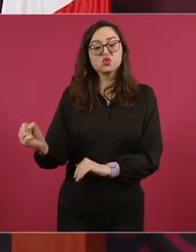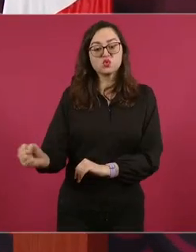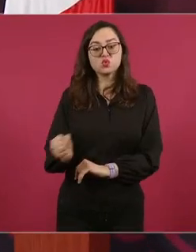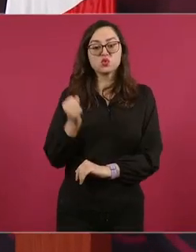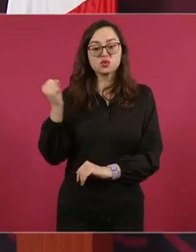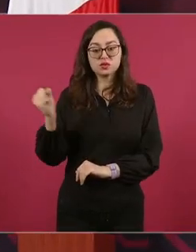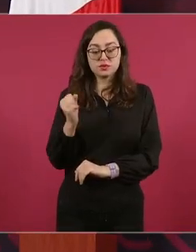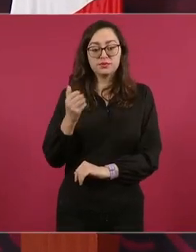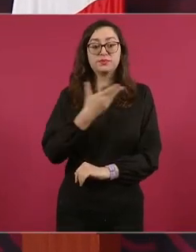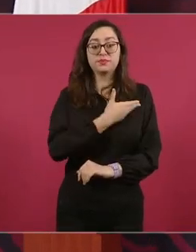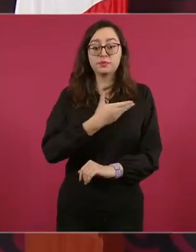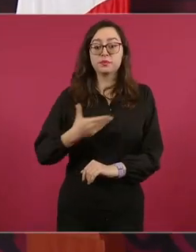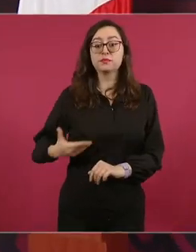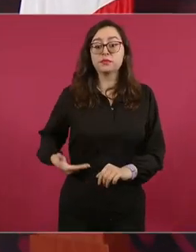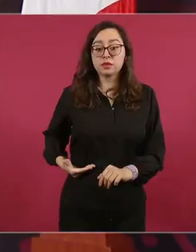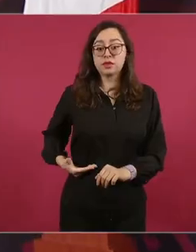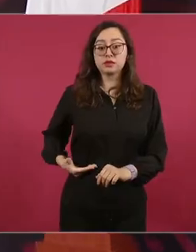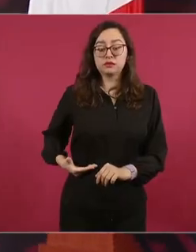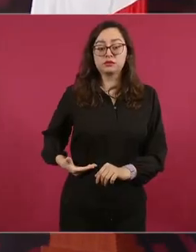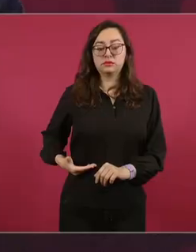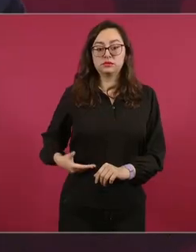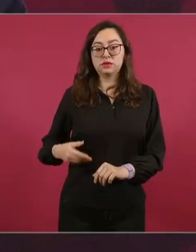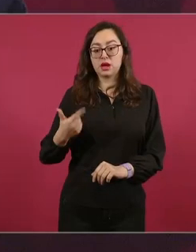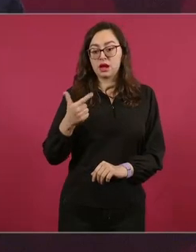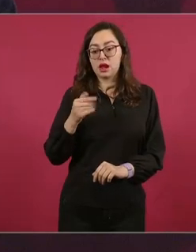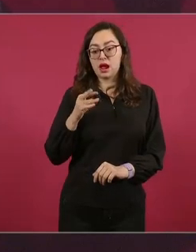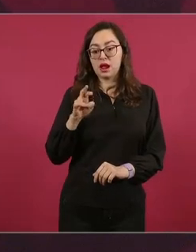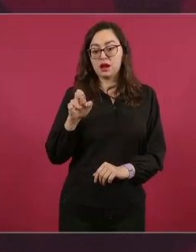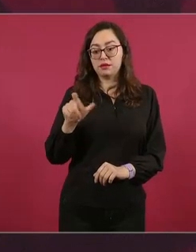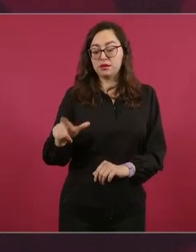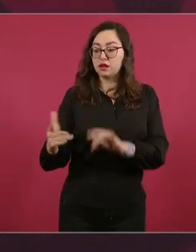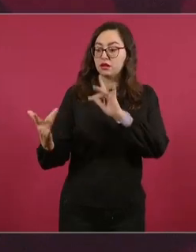Hablé con el presidente Gabriel Boric,